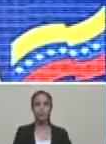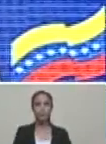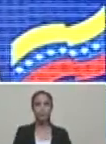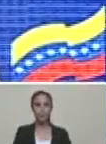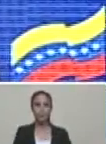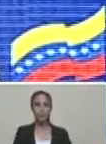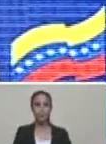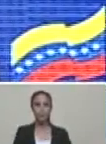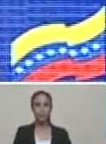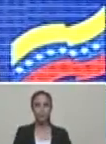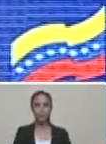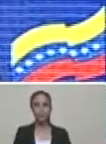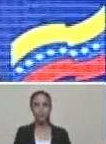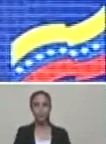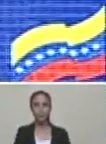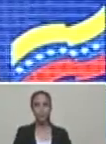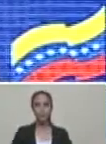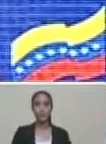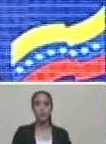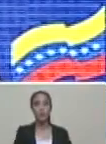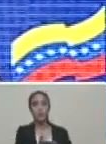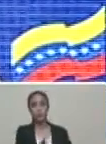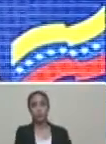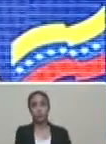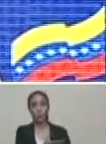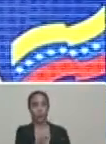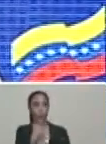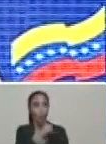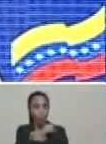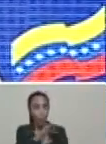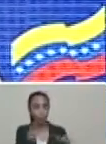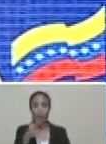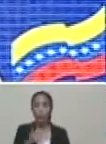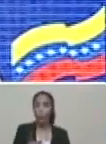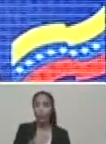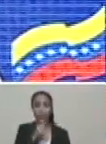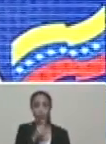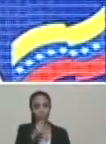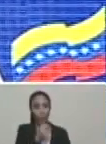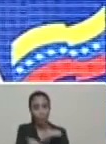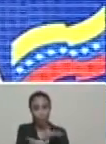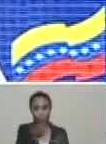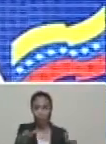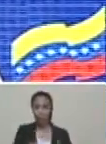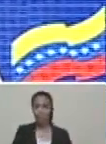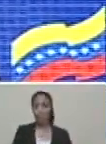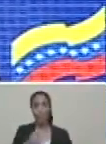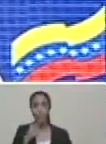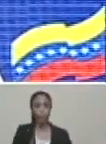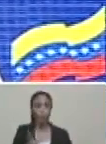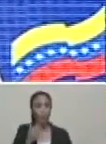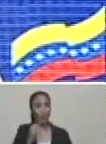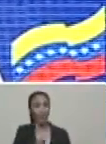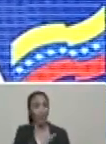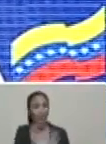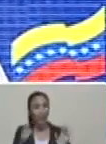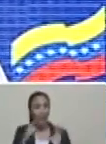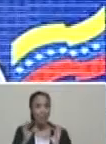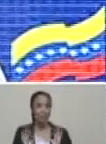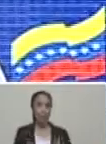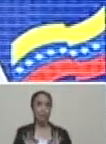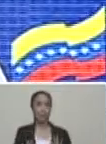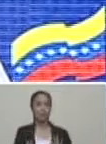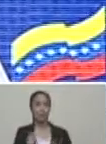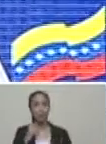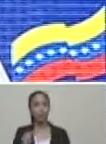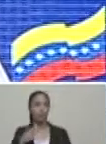siempre insisto, en que tenemos que difundir con mayor calidad, con mayor precisión,